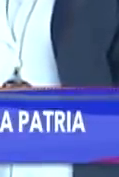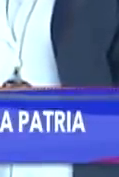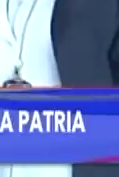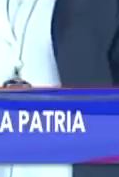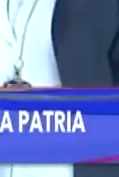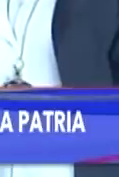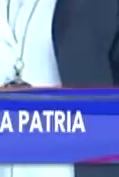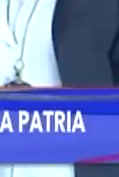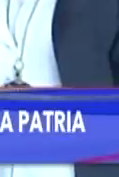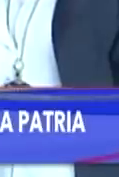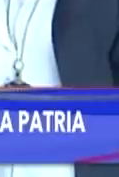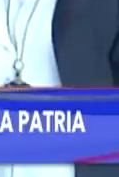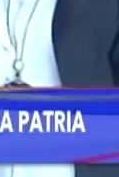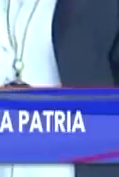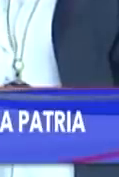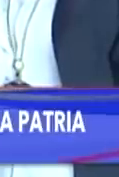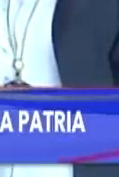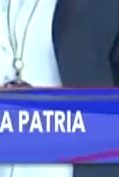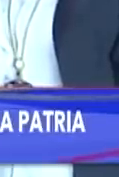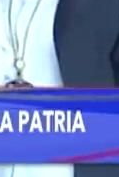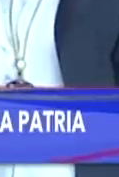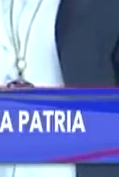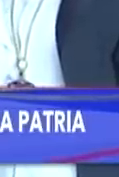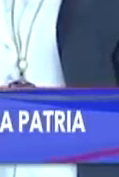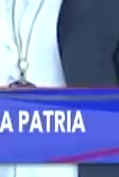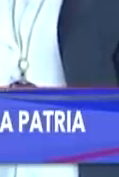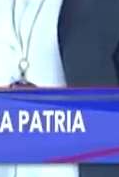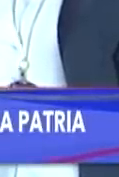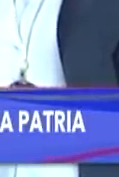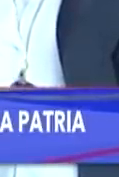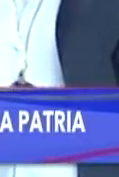dispositivo. Consiste que en la salida